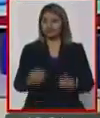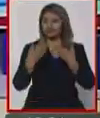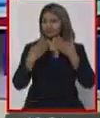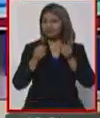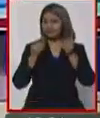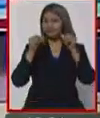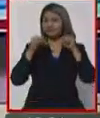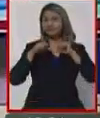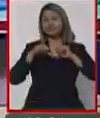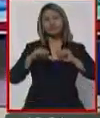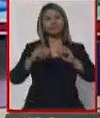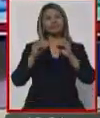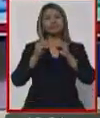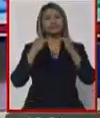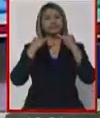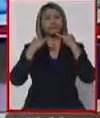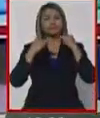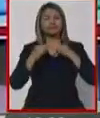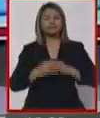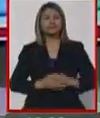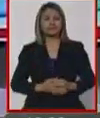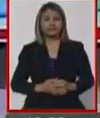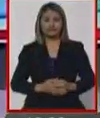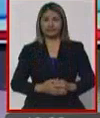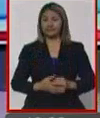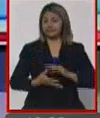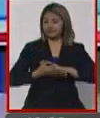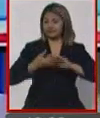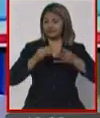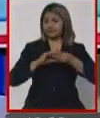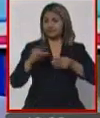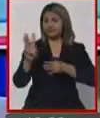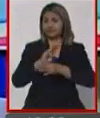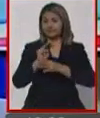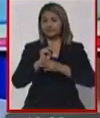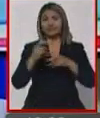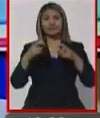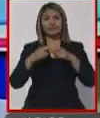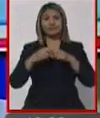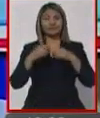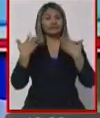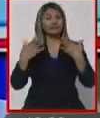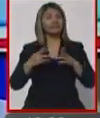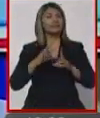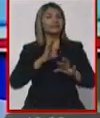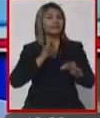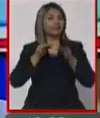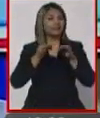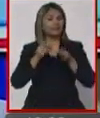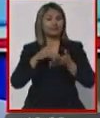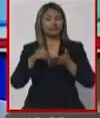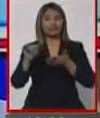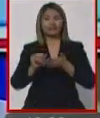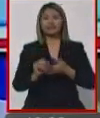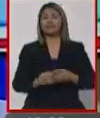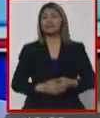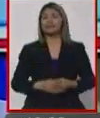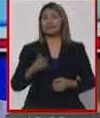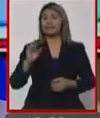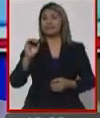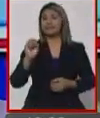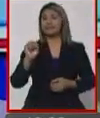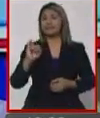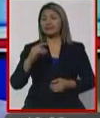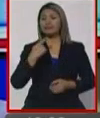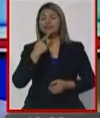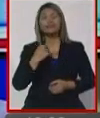Muchísimas gracias por su preferencia. Continuamos con más informaciones. Contamos que el ministro de Energía se ha referido al proyecto